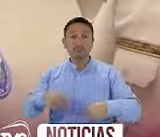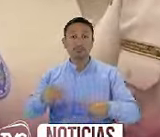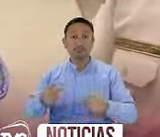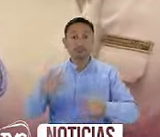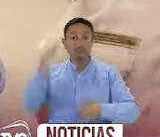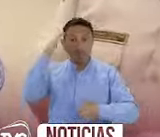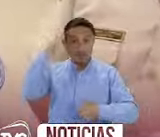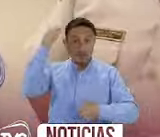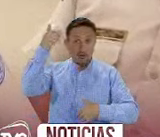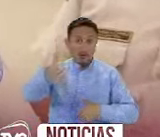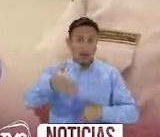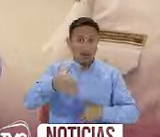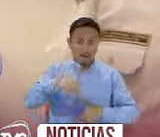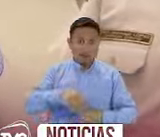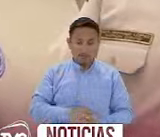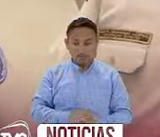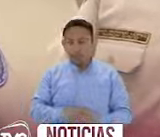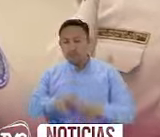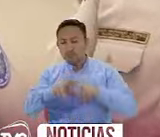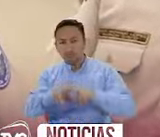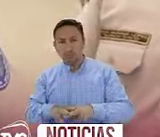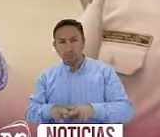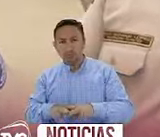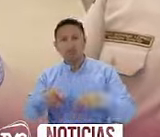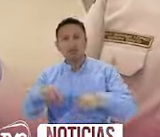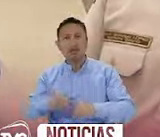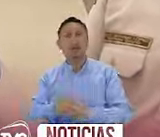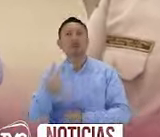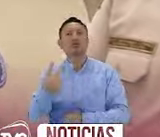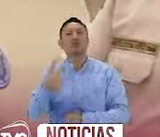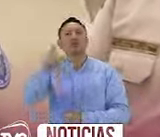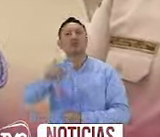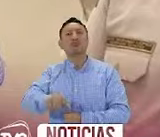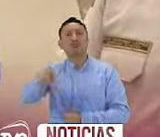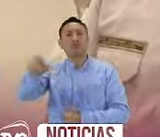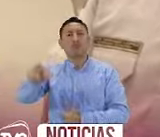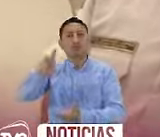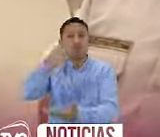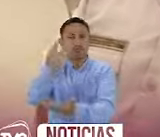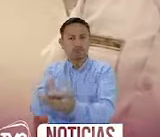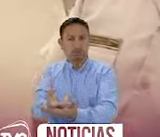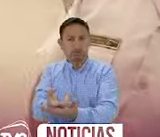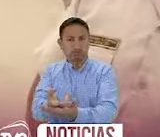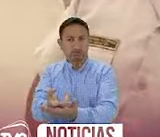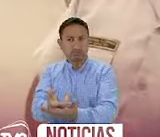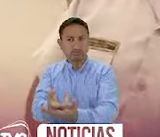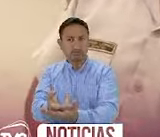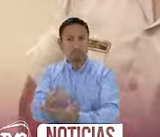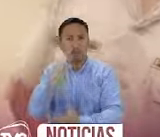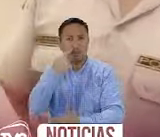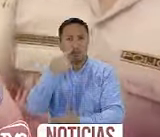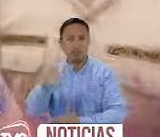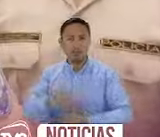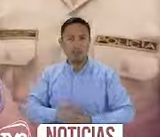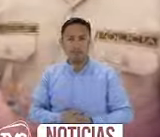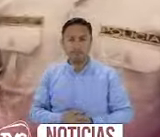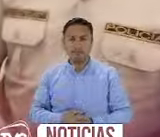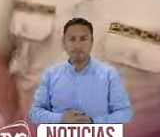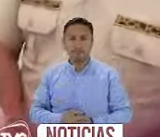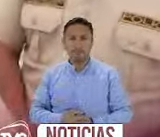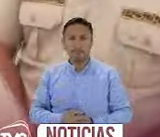punto y verificaron que habían dos personas fallecidas de sexo masculino, los mismos que se encontraban